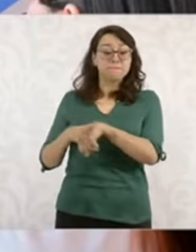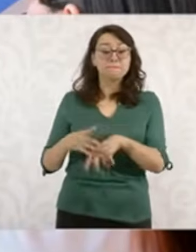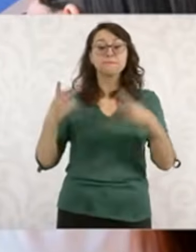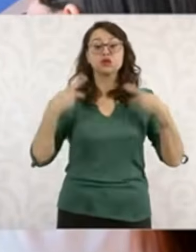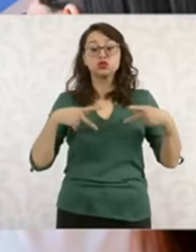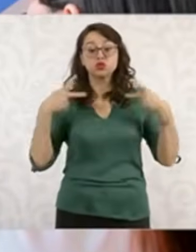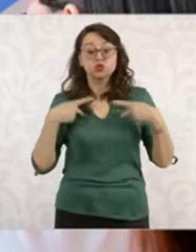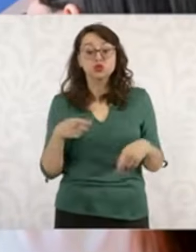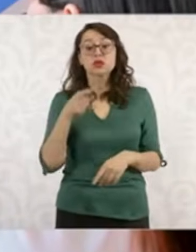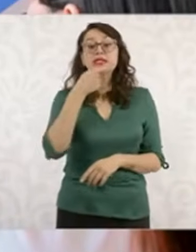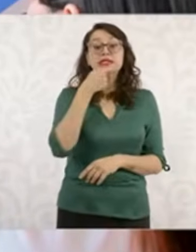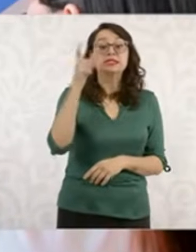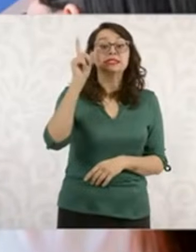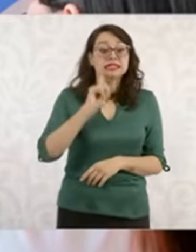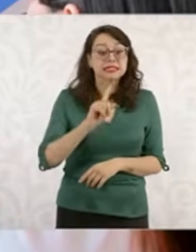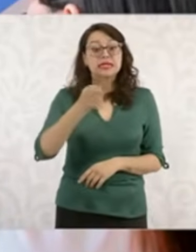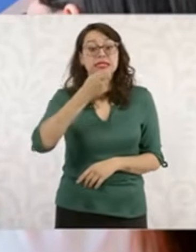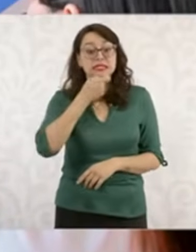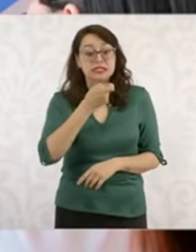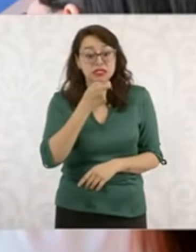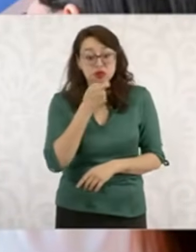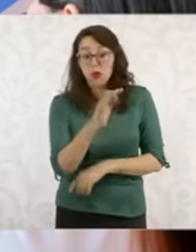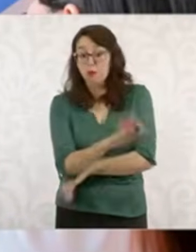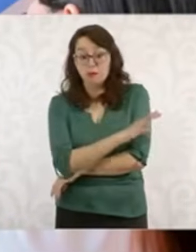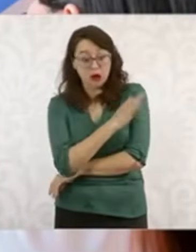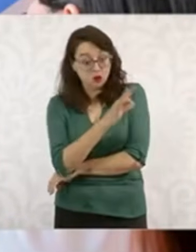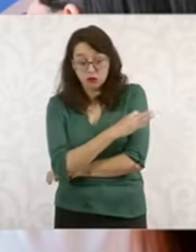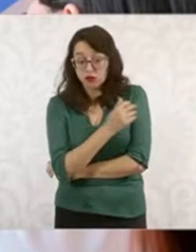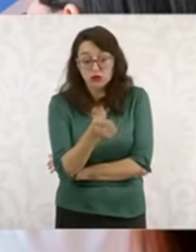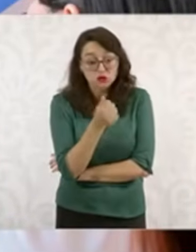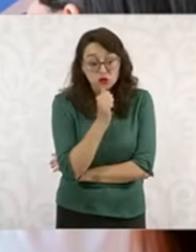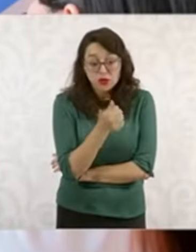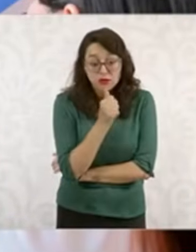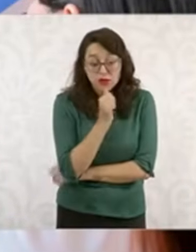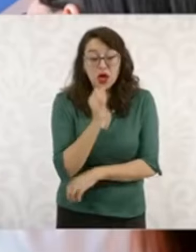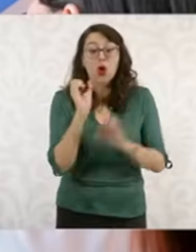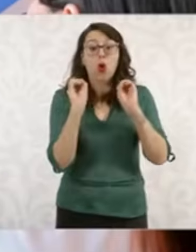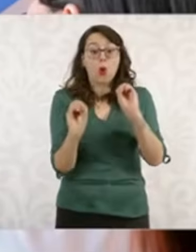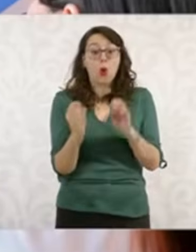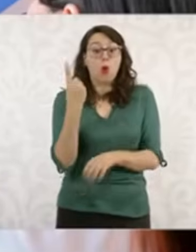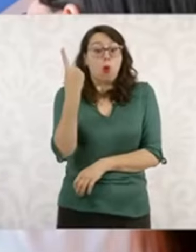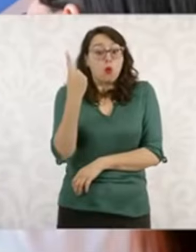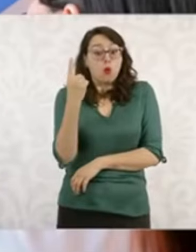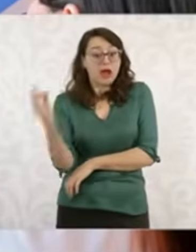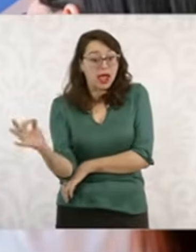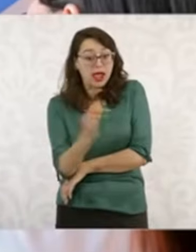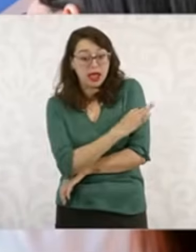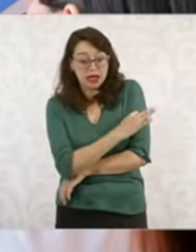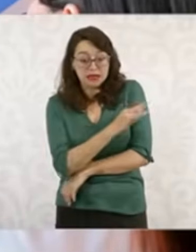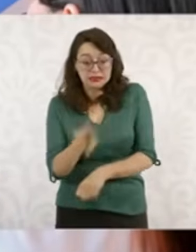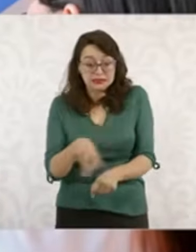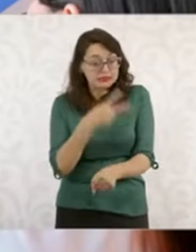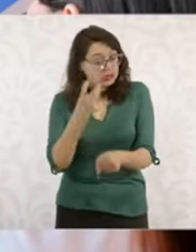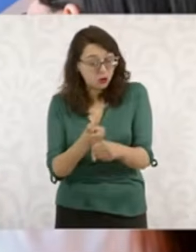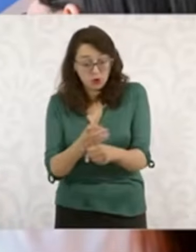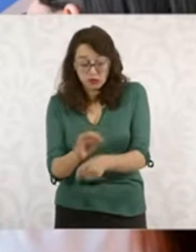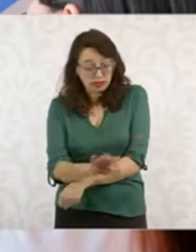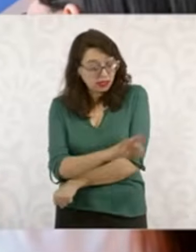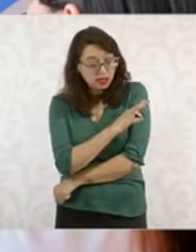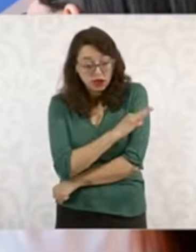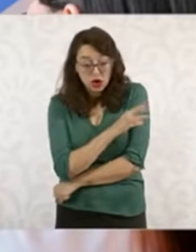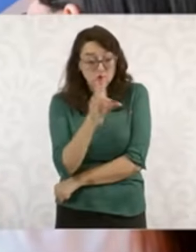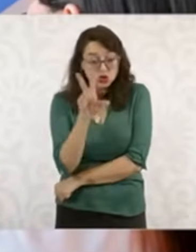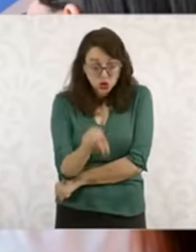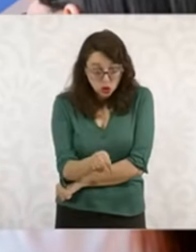una niña o un niño no ha recibido ninguna dosis o solo recibió una y ya pasaron, por ejemplo,